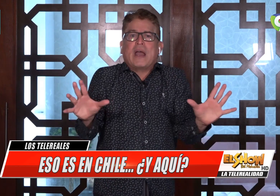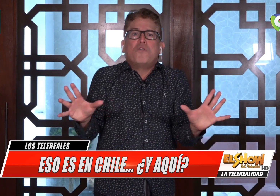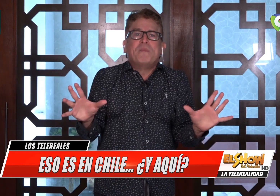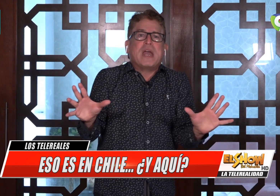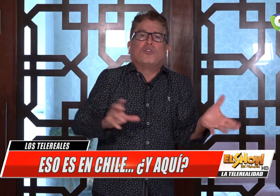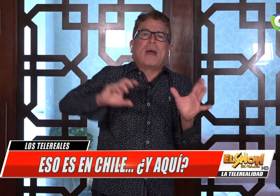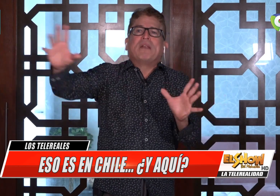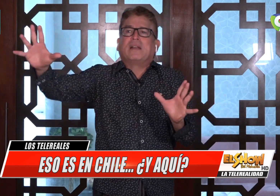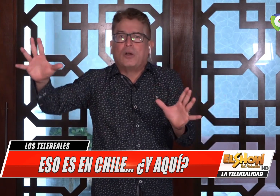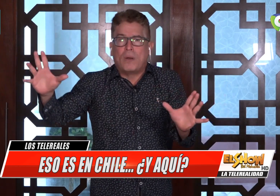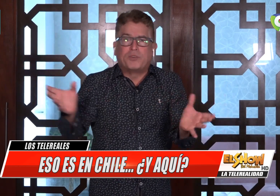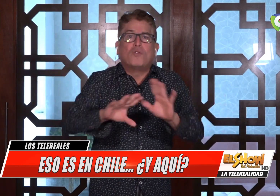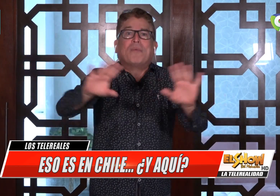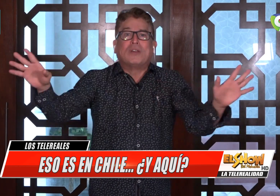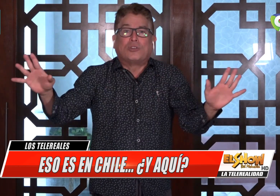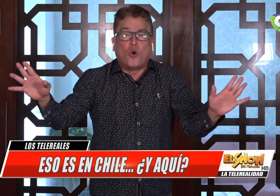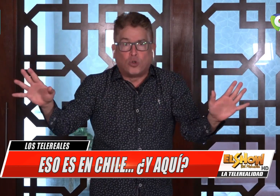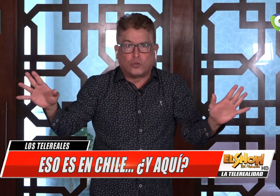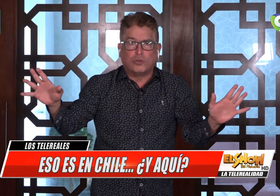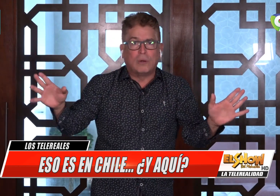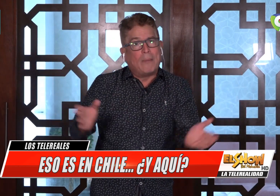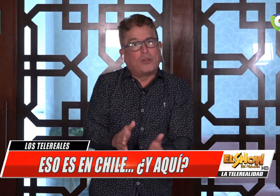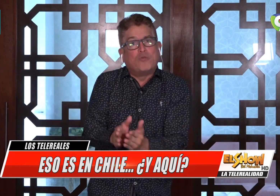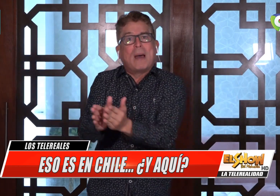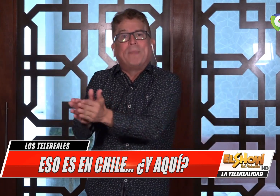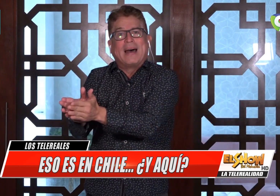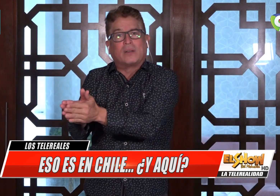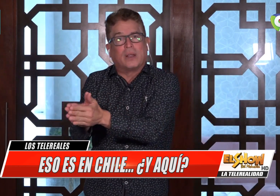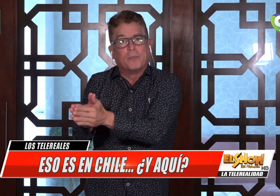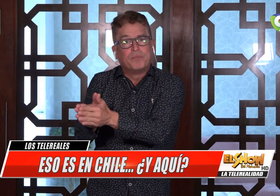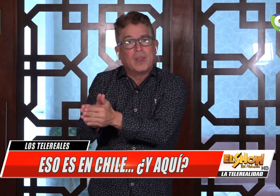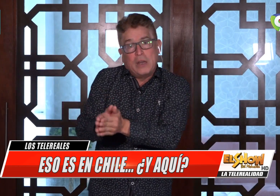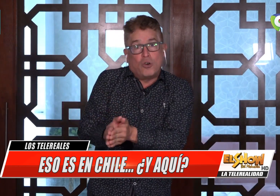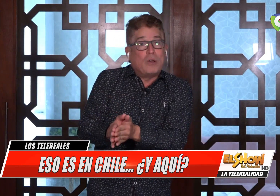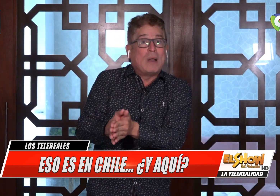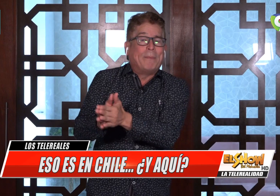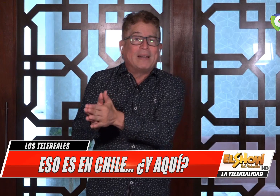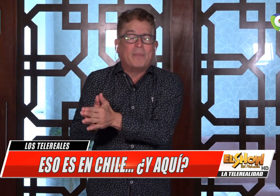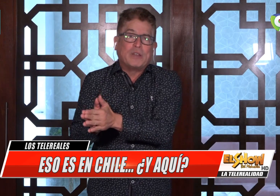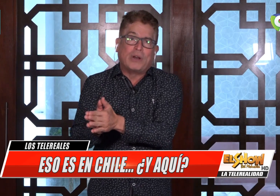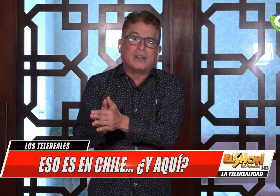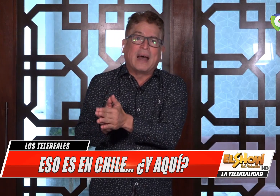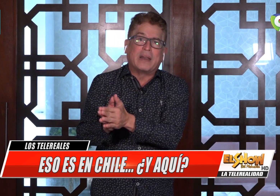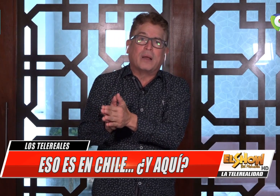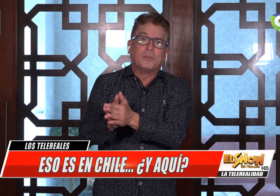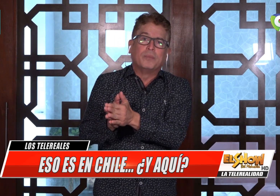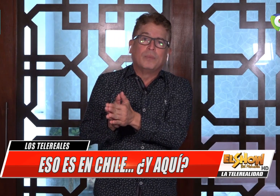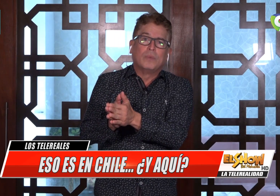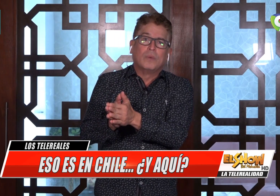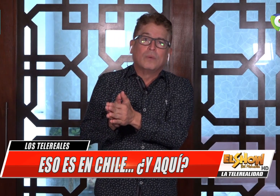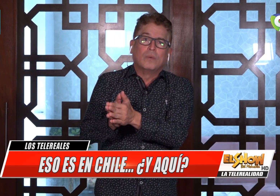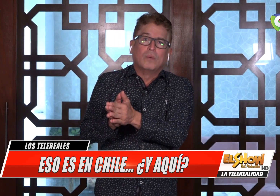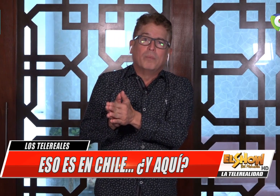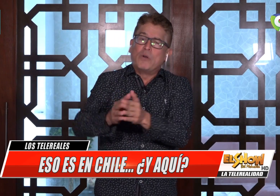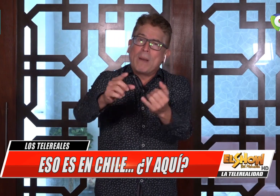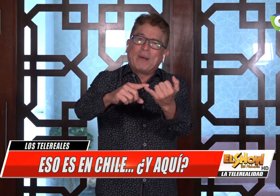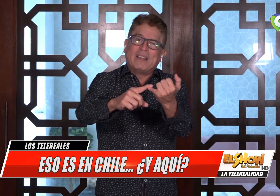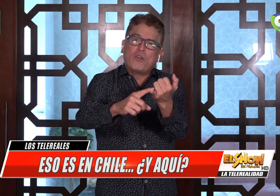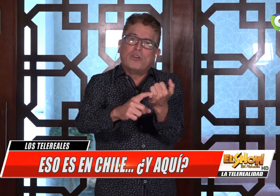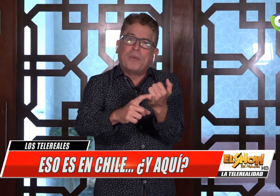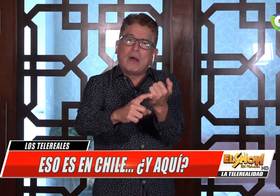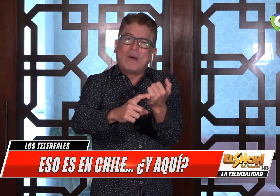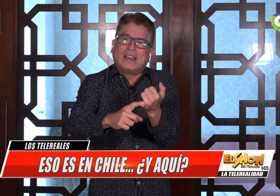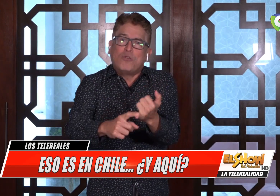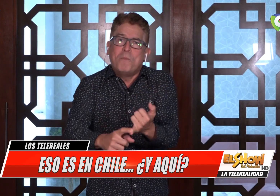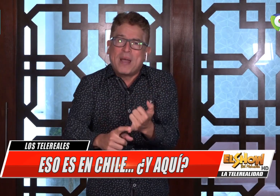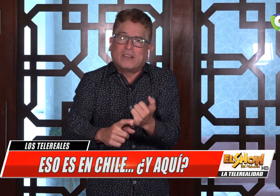aquí yo sé que hay un miedo de hablar de los empresarios. Yo no hablo de todos, hablo de una parte y no de una parte mayoritaria. Pero un